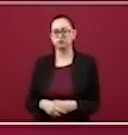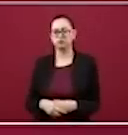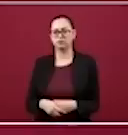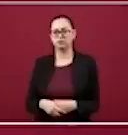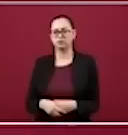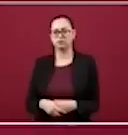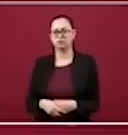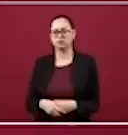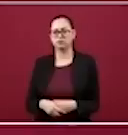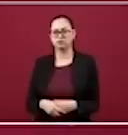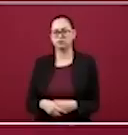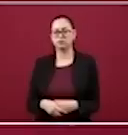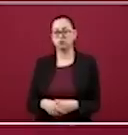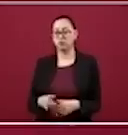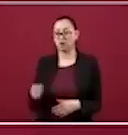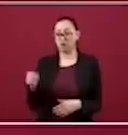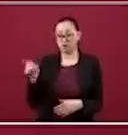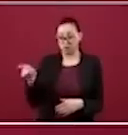a lo que tiene que